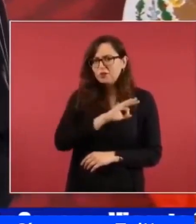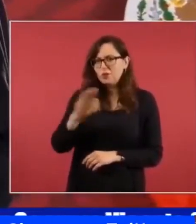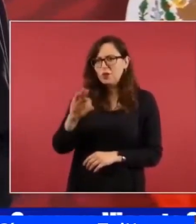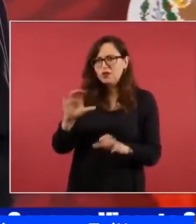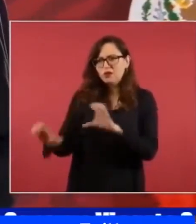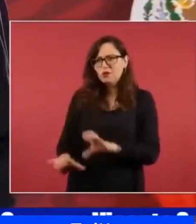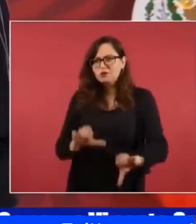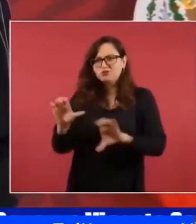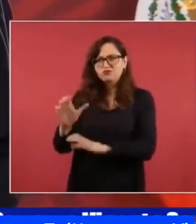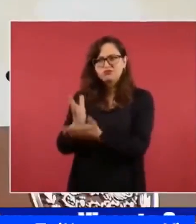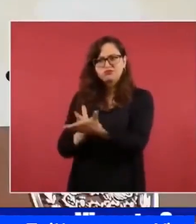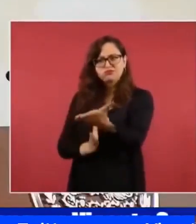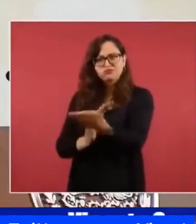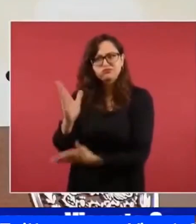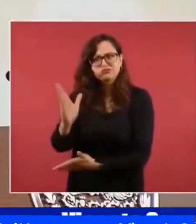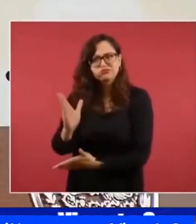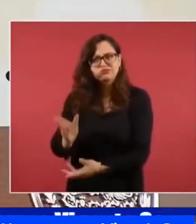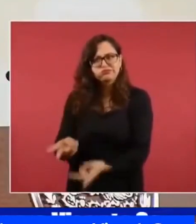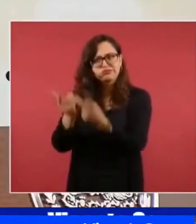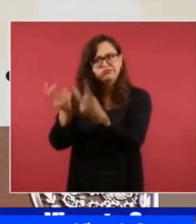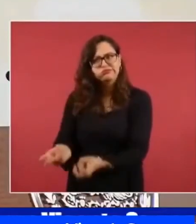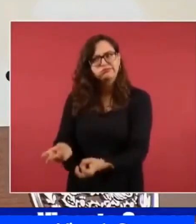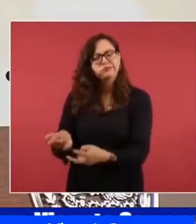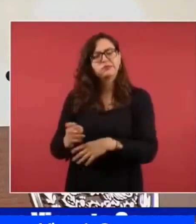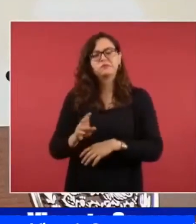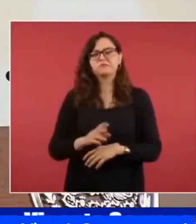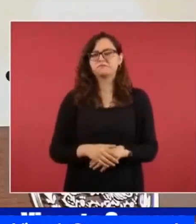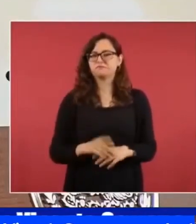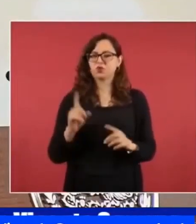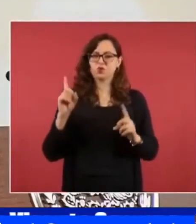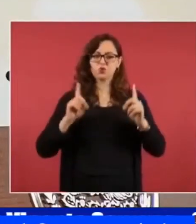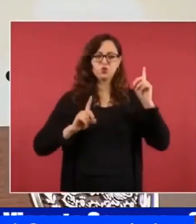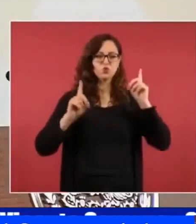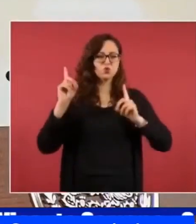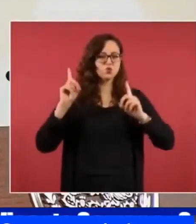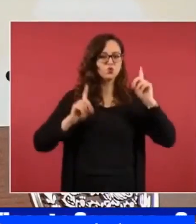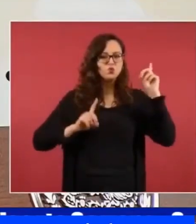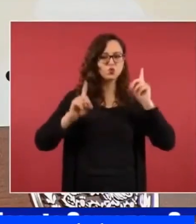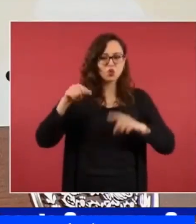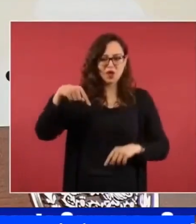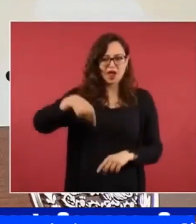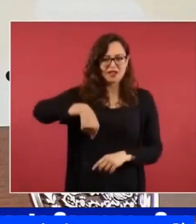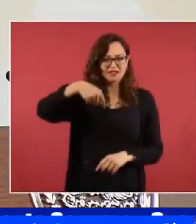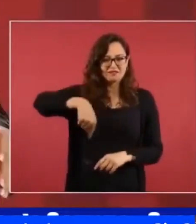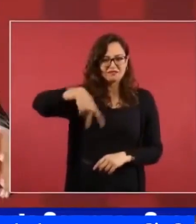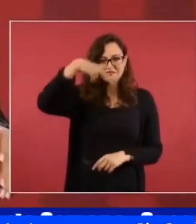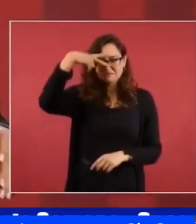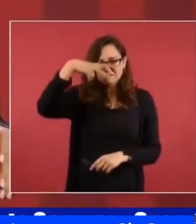campo de